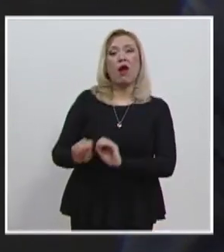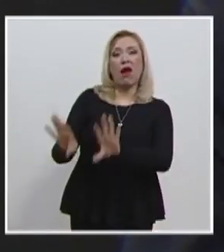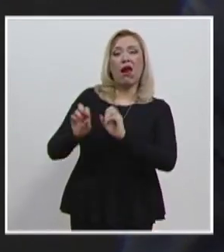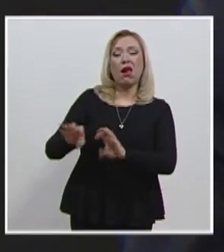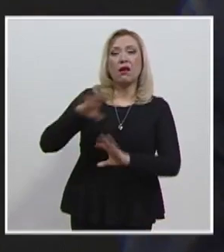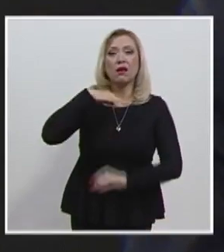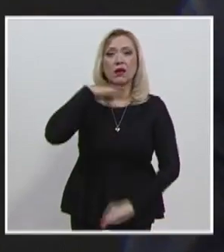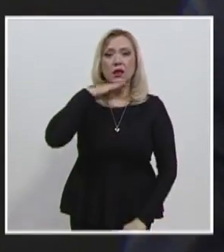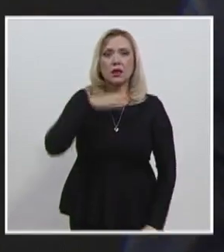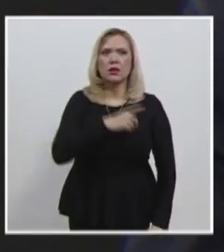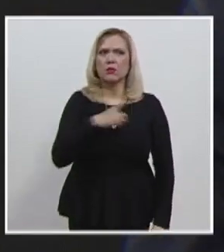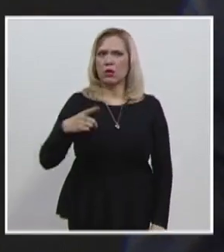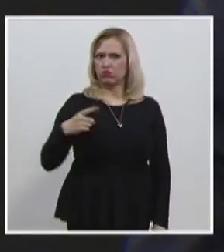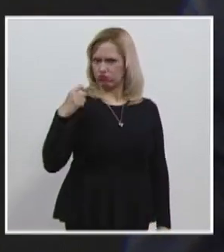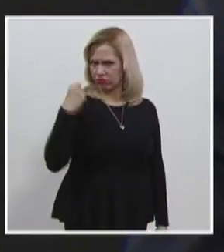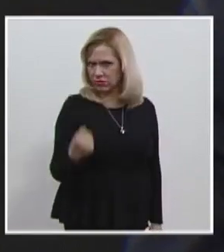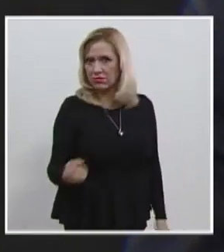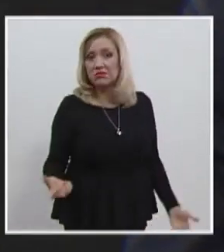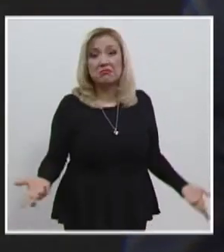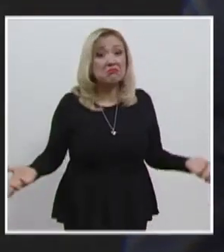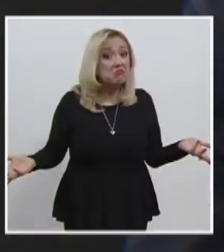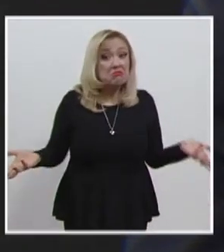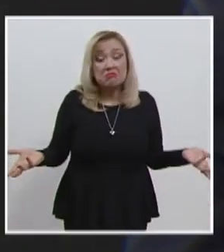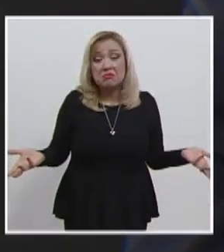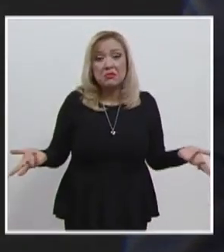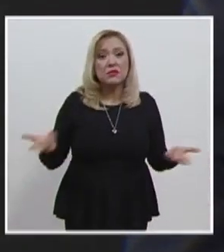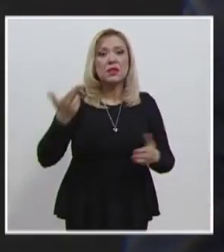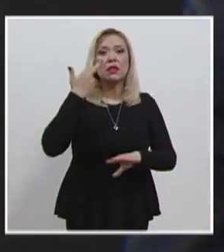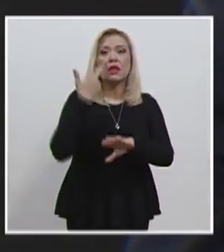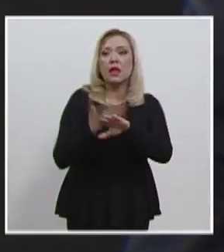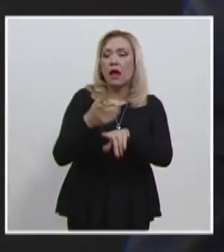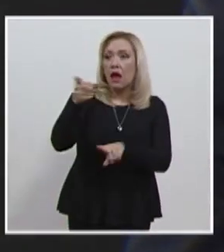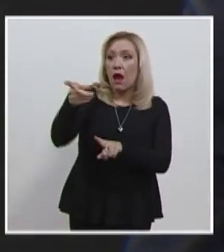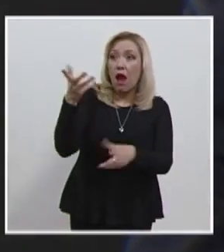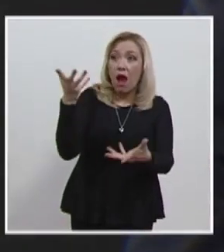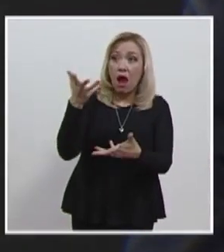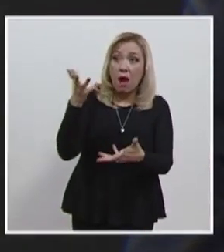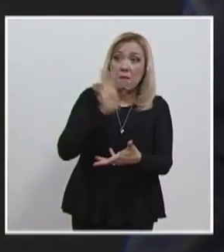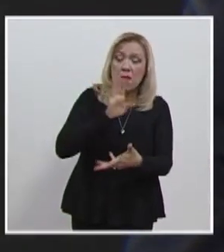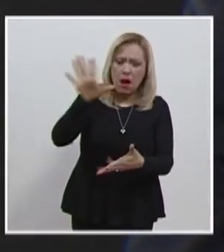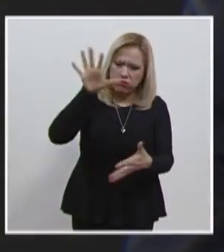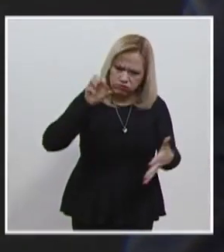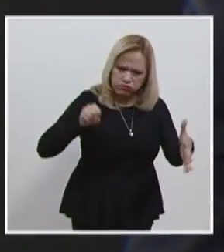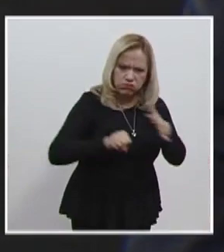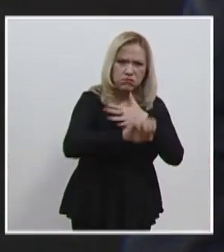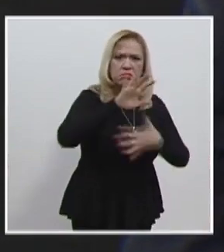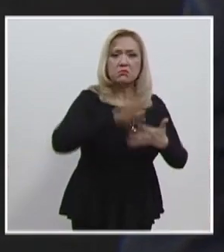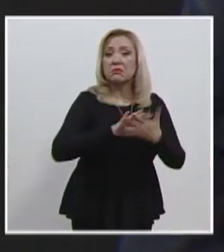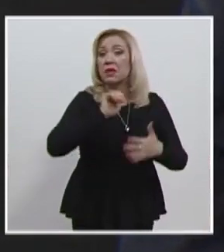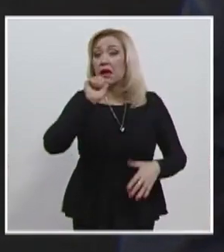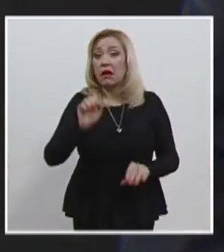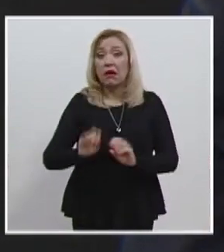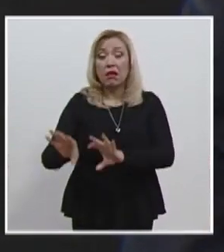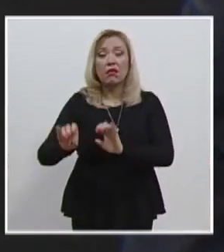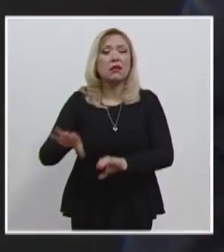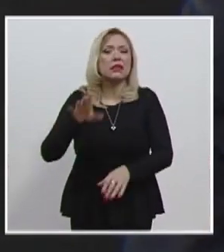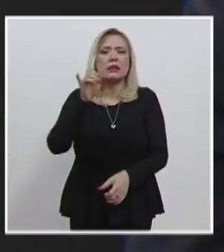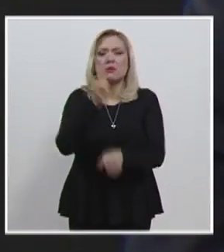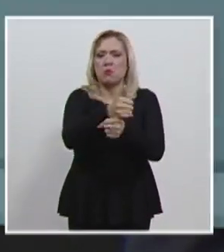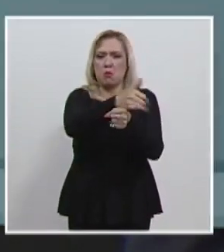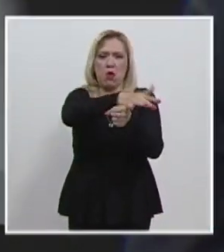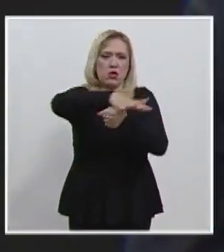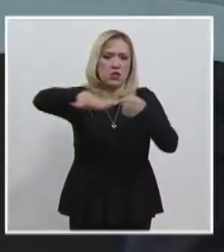que realmente pues haga responsable a quienes han cometido algún hecho no vamos a garantizar las condiciones de seguridad en